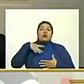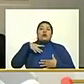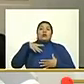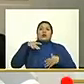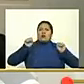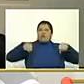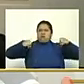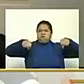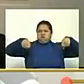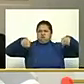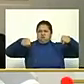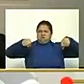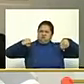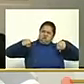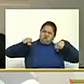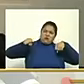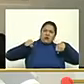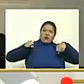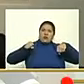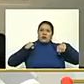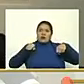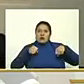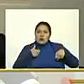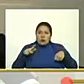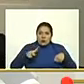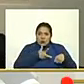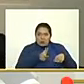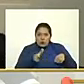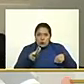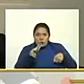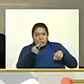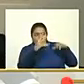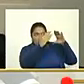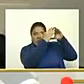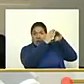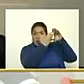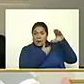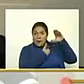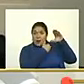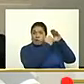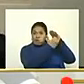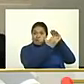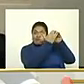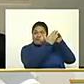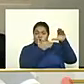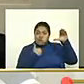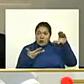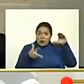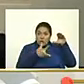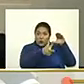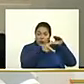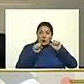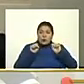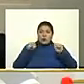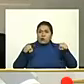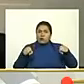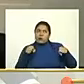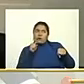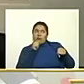alto cilindraje estuvo husmeando el lugar donde vive. Una moto no, el conductor de la moto.